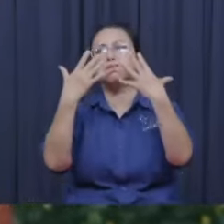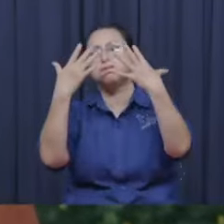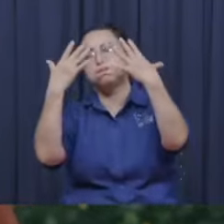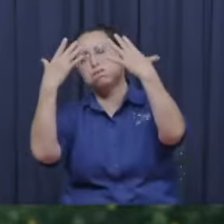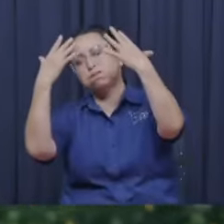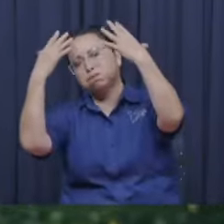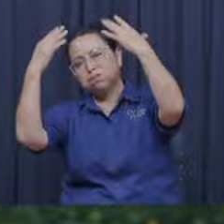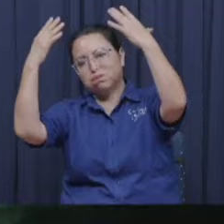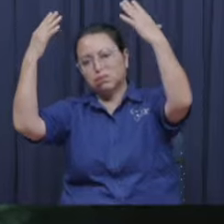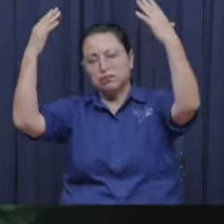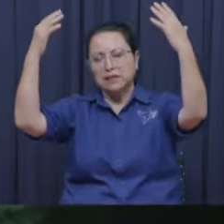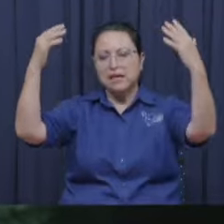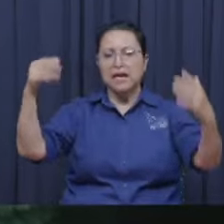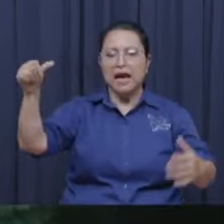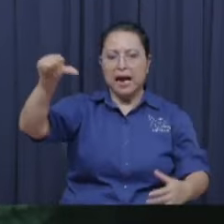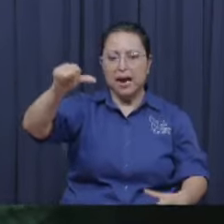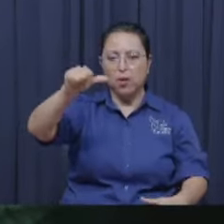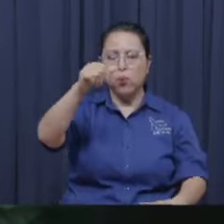lámpara.